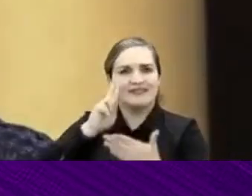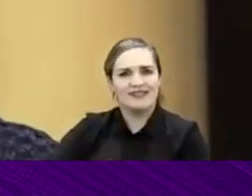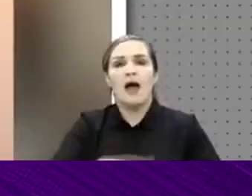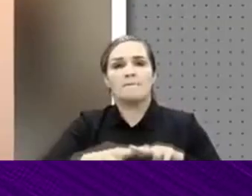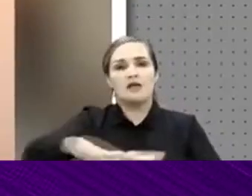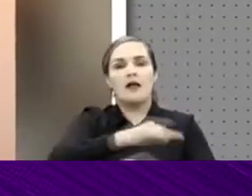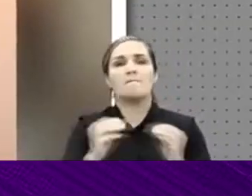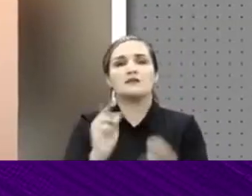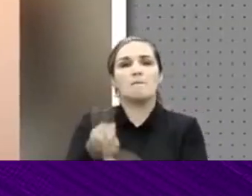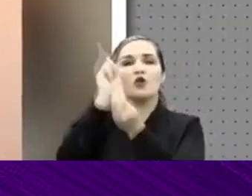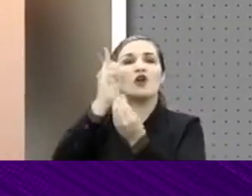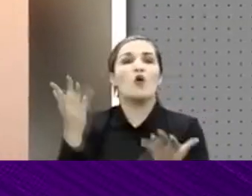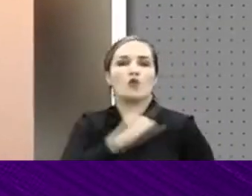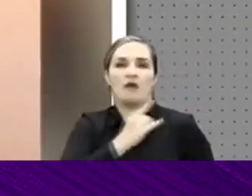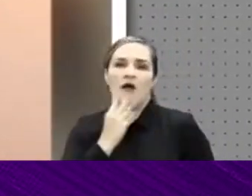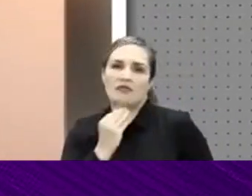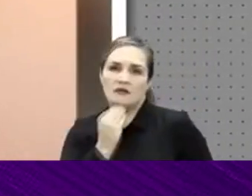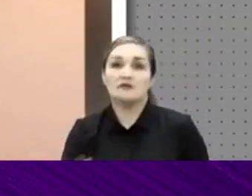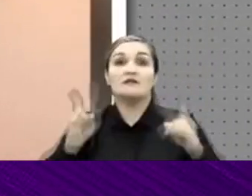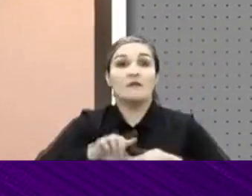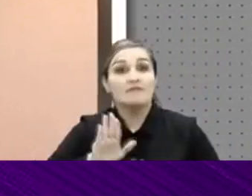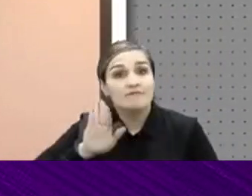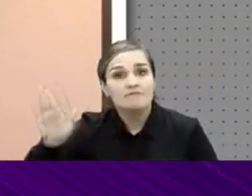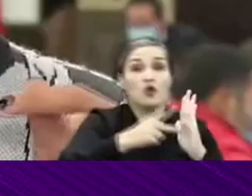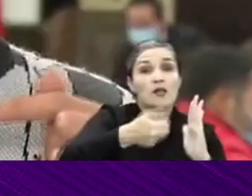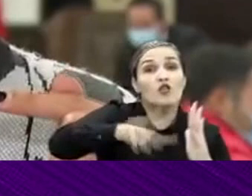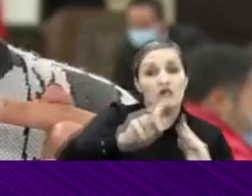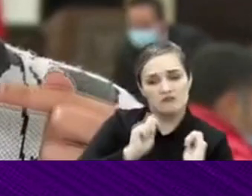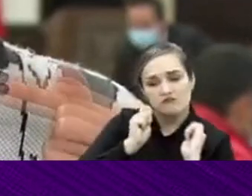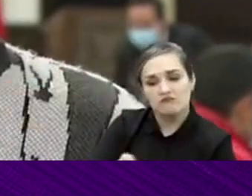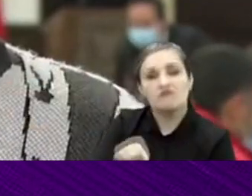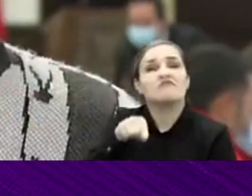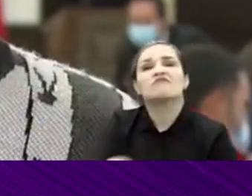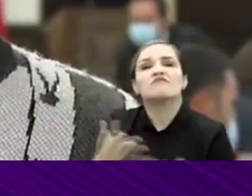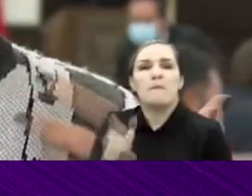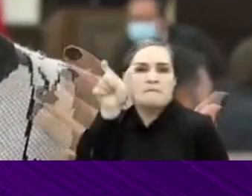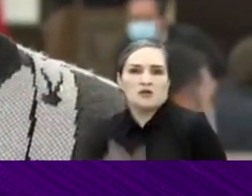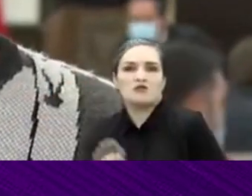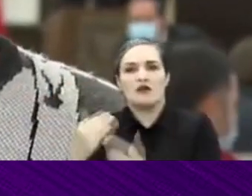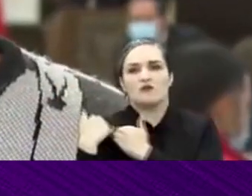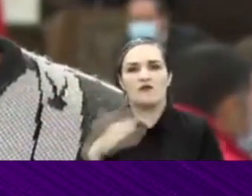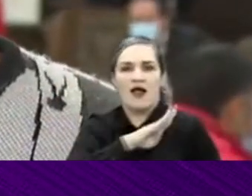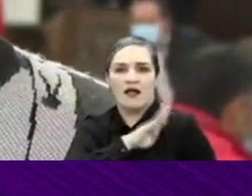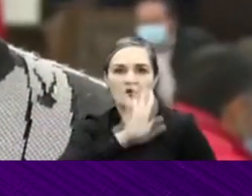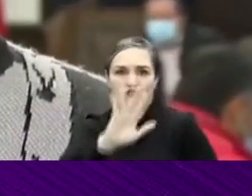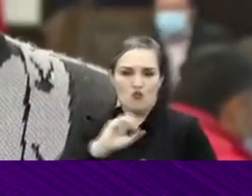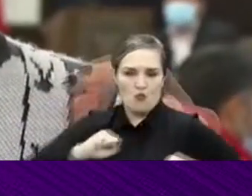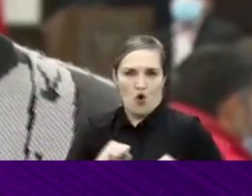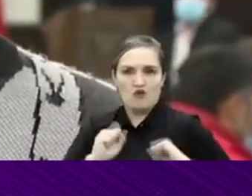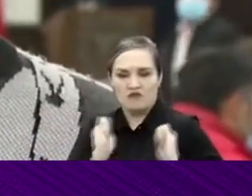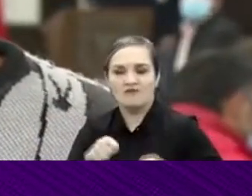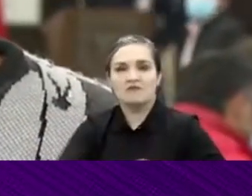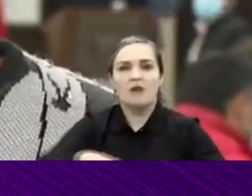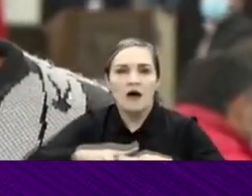Medio Ambiente. Es una ambientalista y politóloga de la Universidad de los Andes. Tiene una maestría y ha trabajado en multinacionales como Shell.